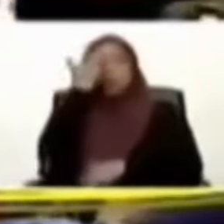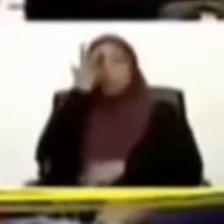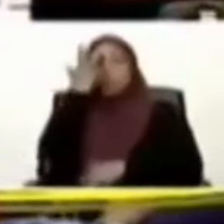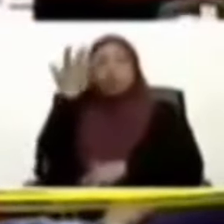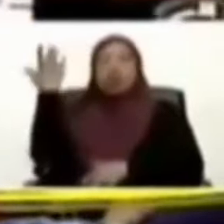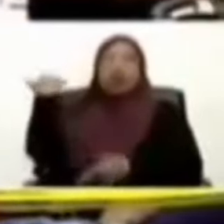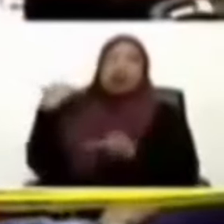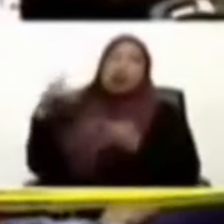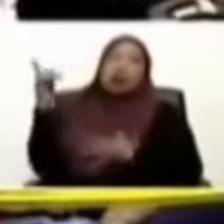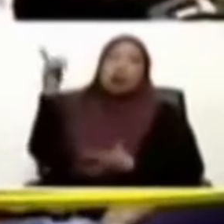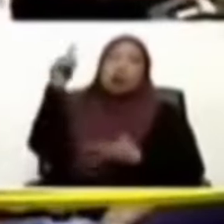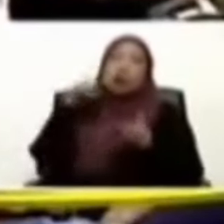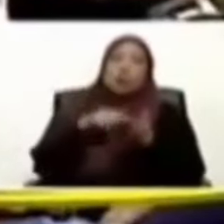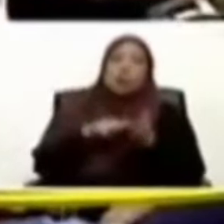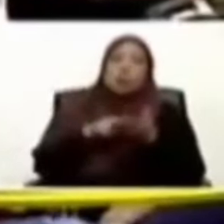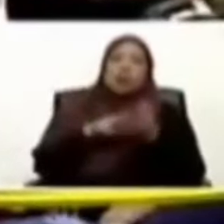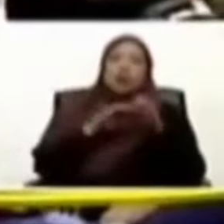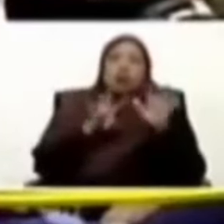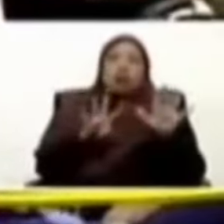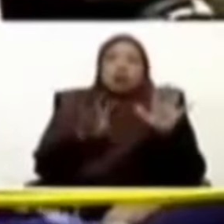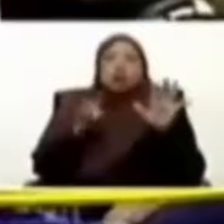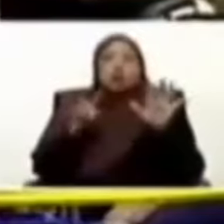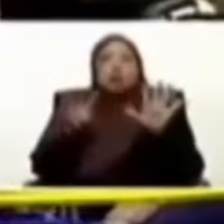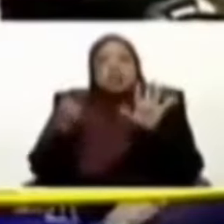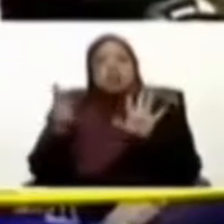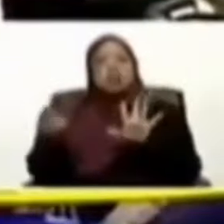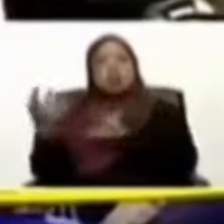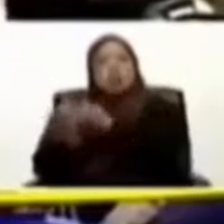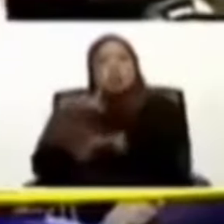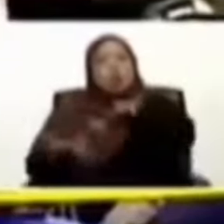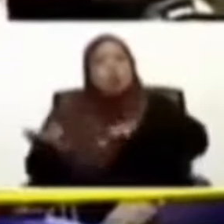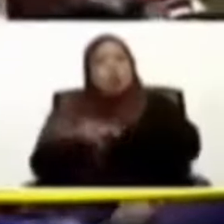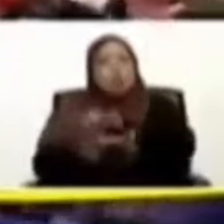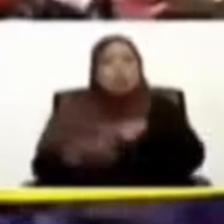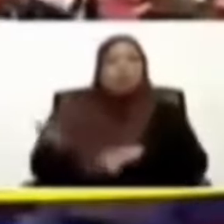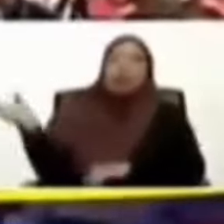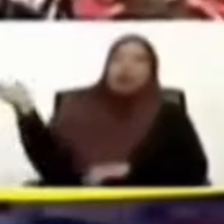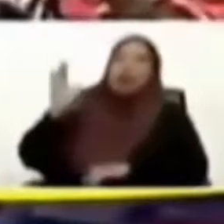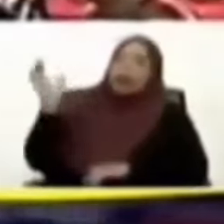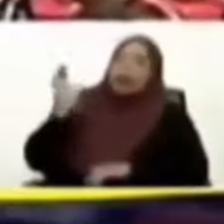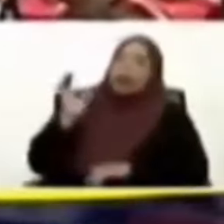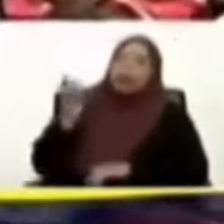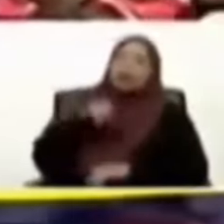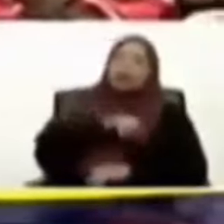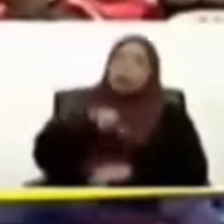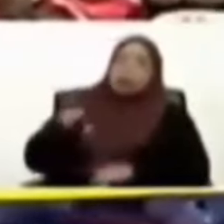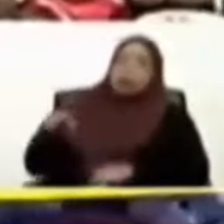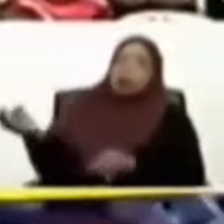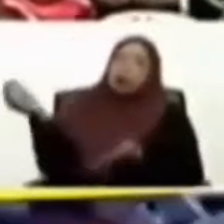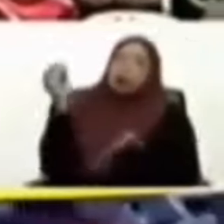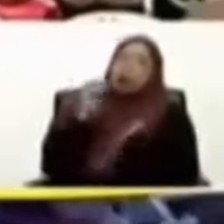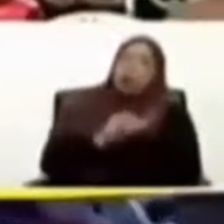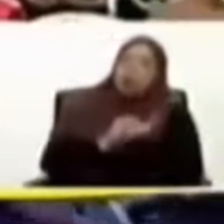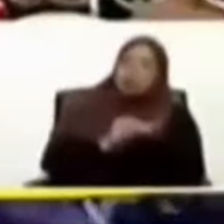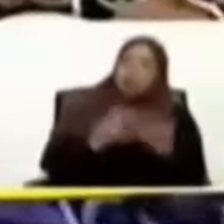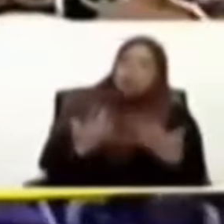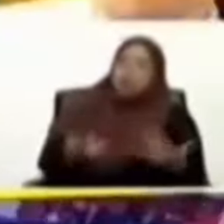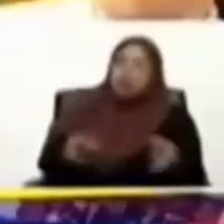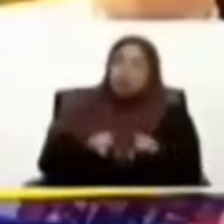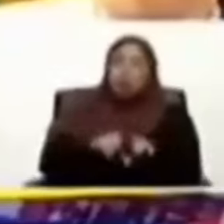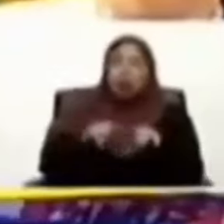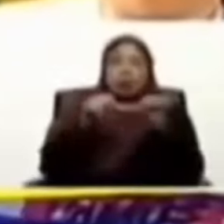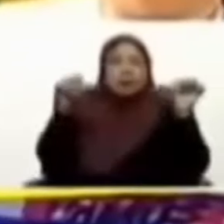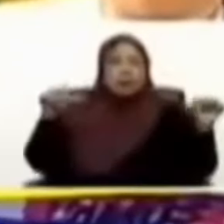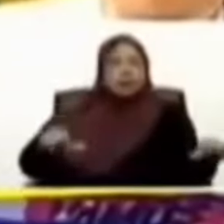vecina Guyana, en un intento de utilizar el patrioterismo para unir las masas, pero fue un total fracaso. Aunque